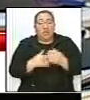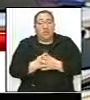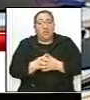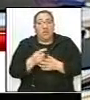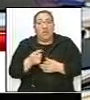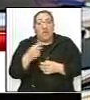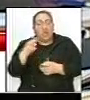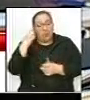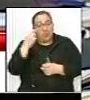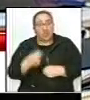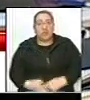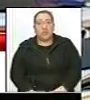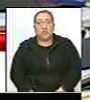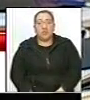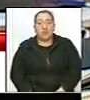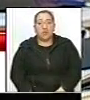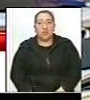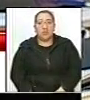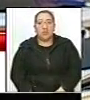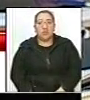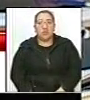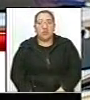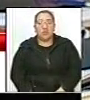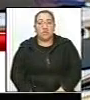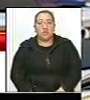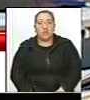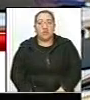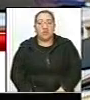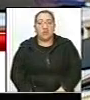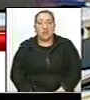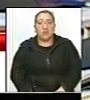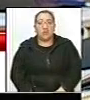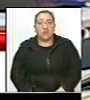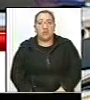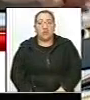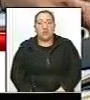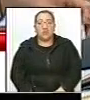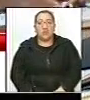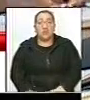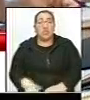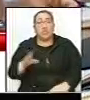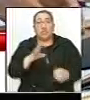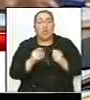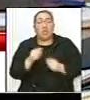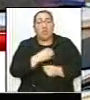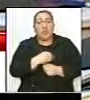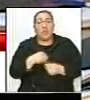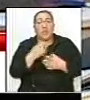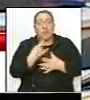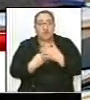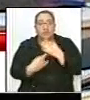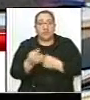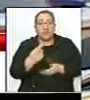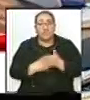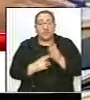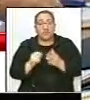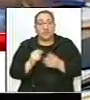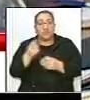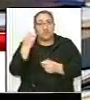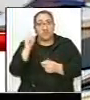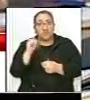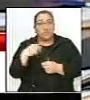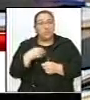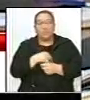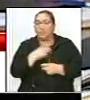la política que tiene que preocupar al Ejecutivo. Otro tema que quisiera transmitir es que en la exposición no